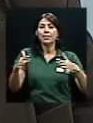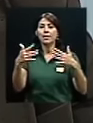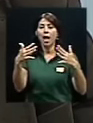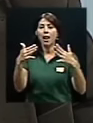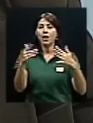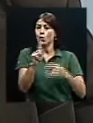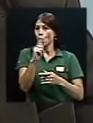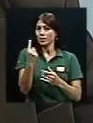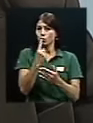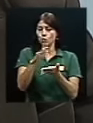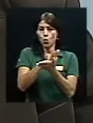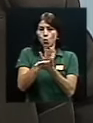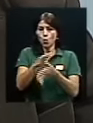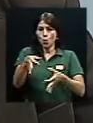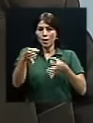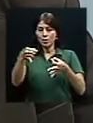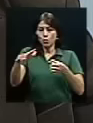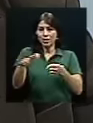bien